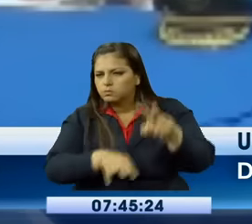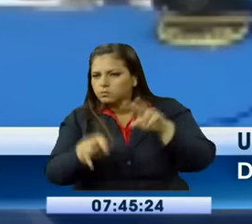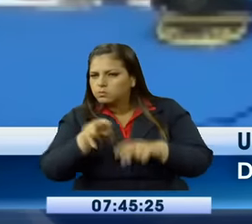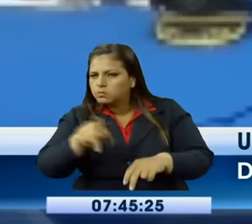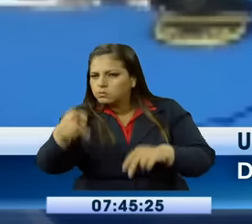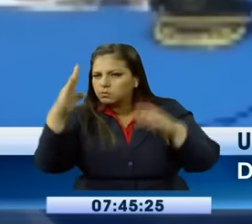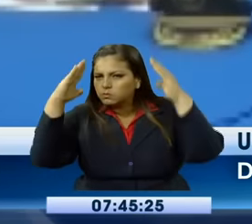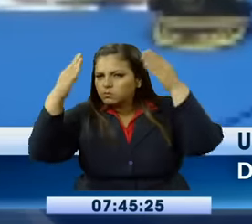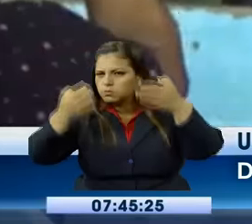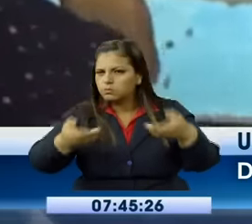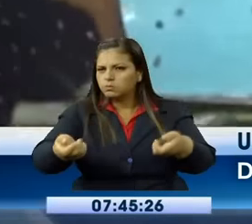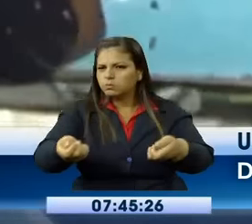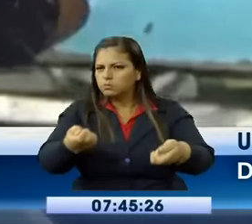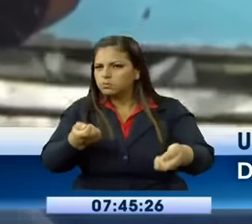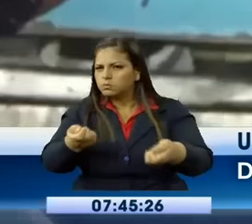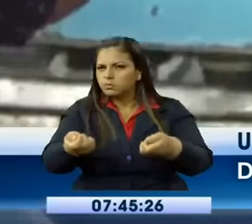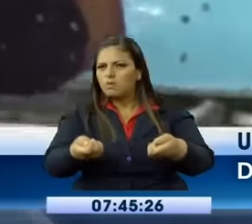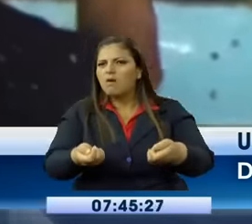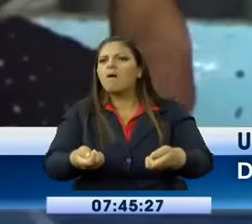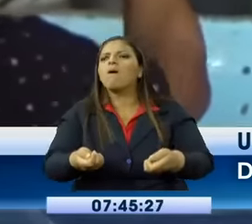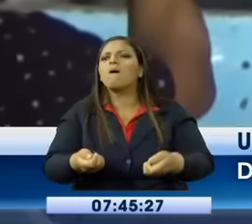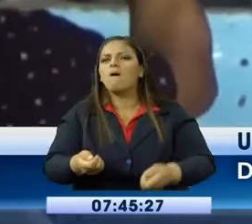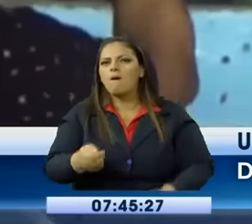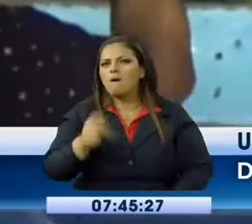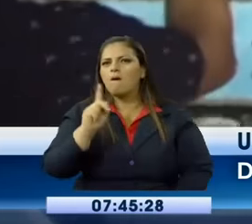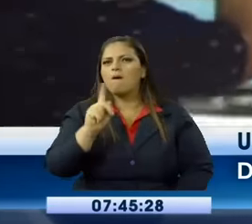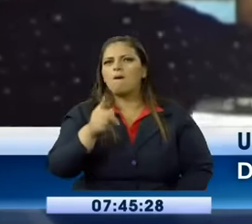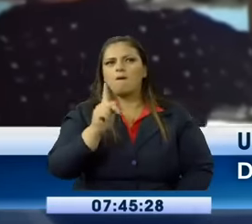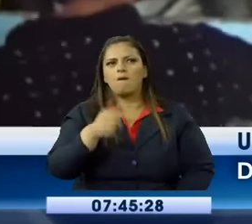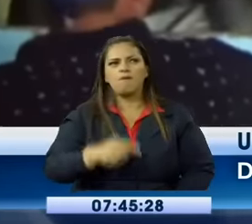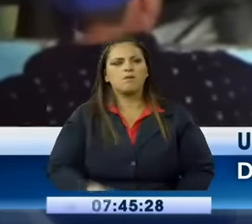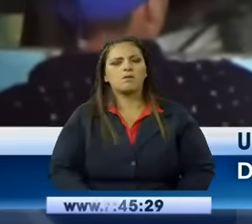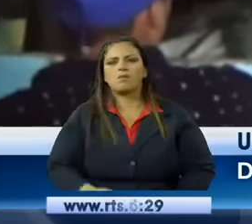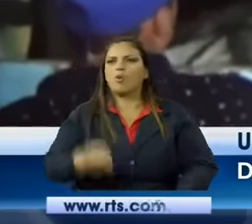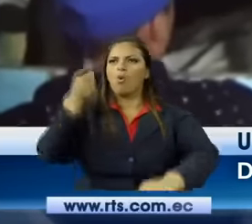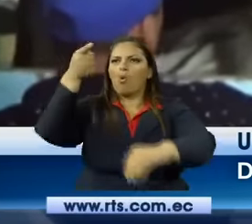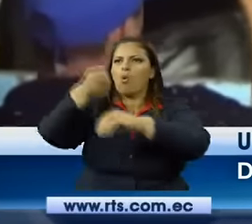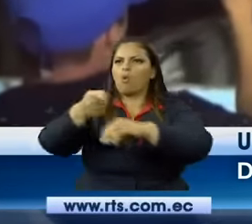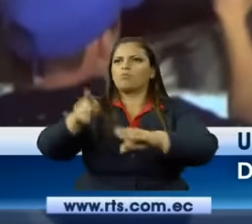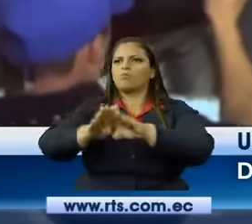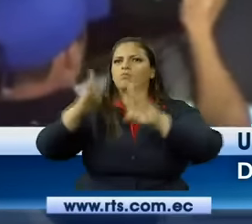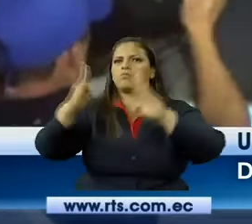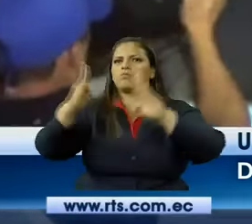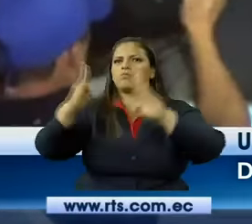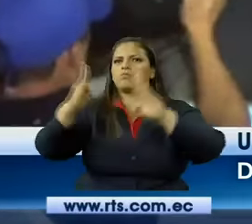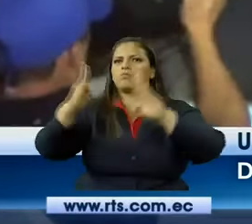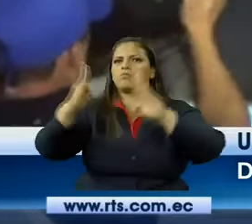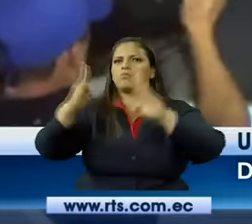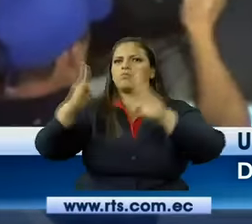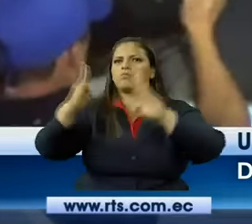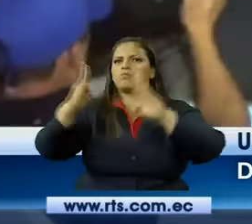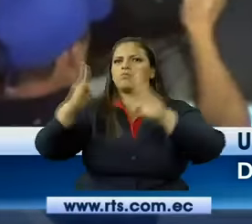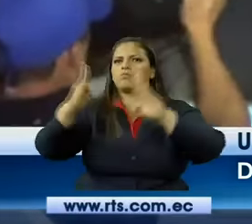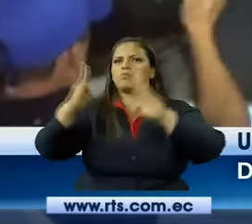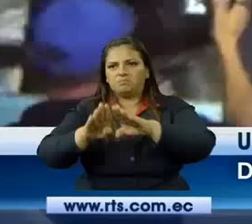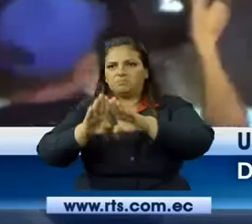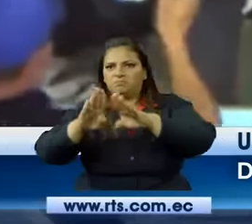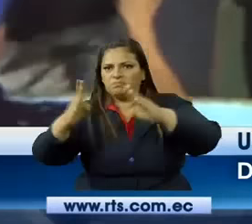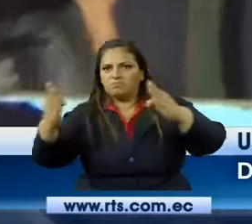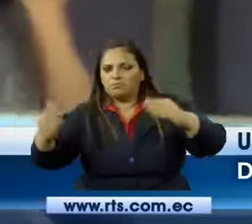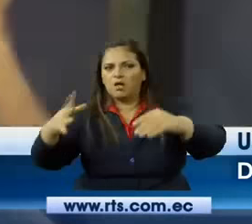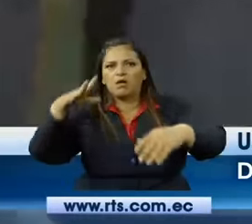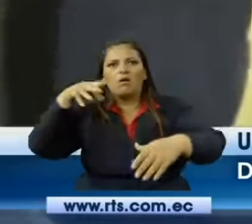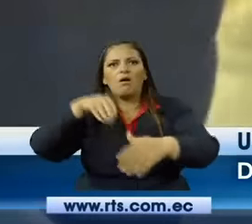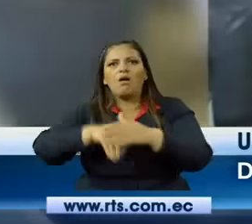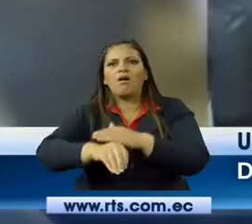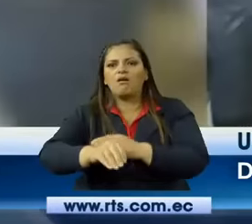tipo furgón. Agentes policiales rápidamente abrieron las puertas y se toparon que en el furgón guardaron 378 paquetes en